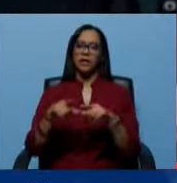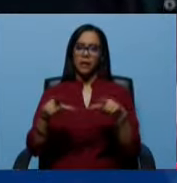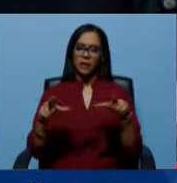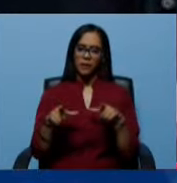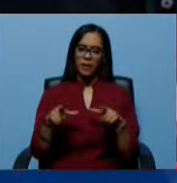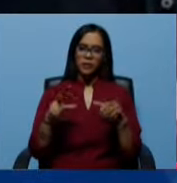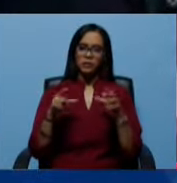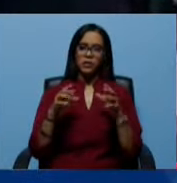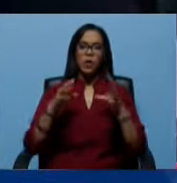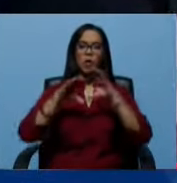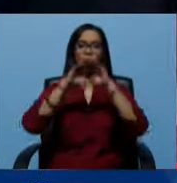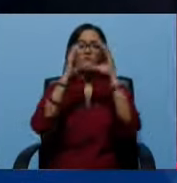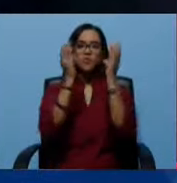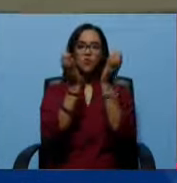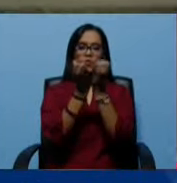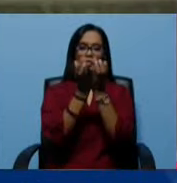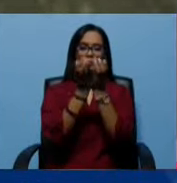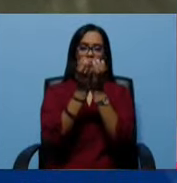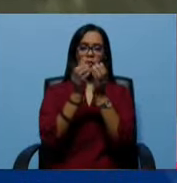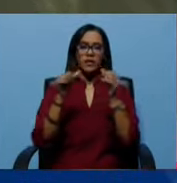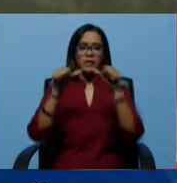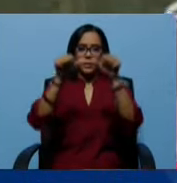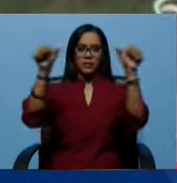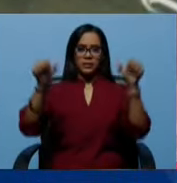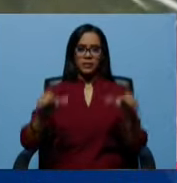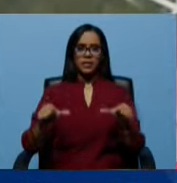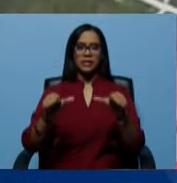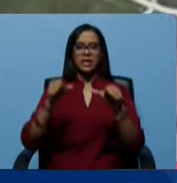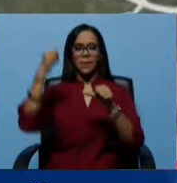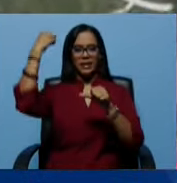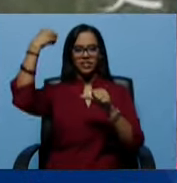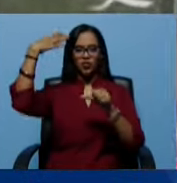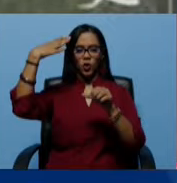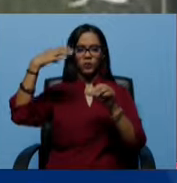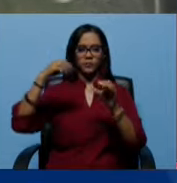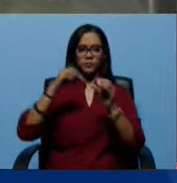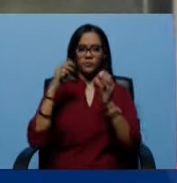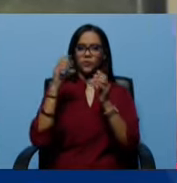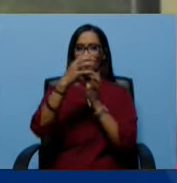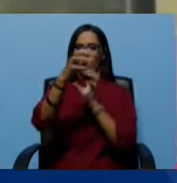planetas dentro del sistema solar y van a demostrar sus habilidades. Y más